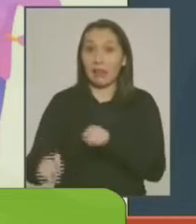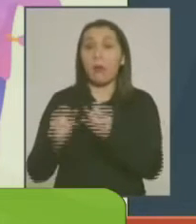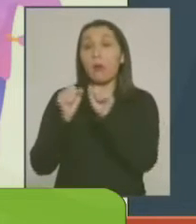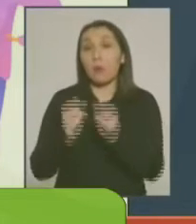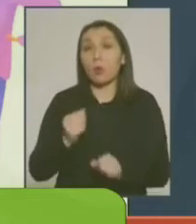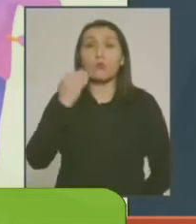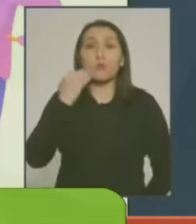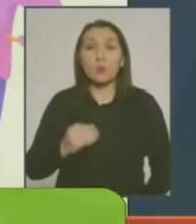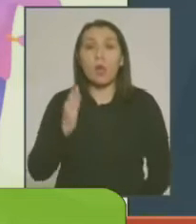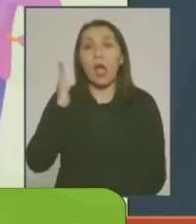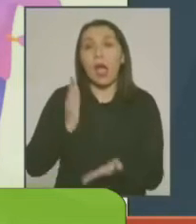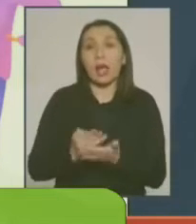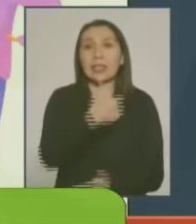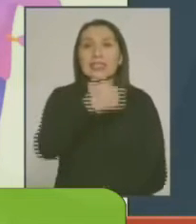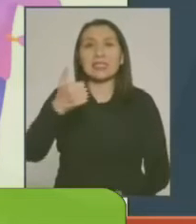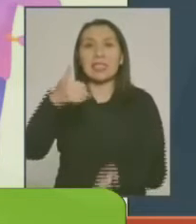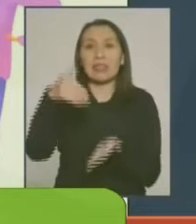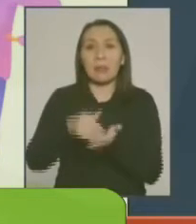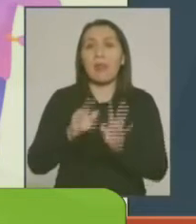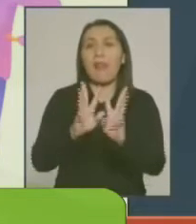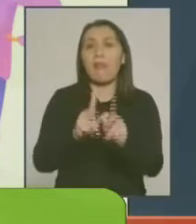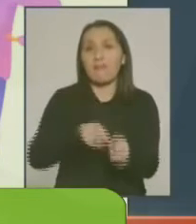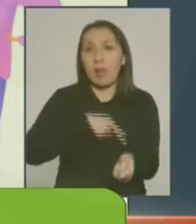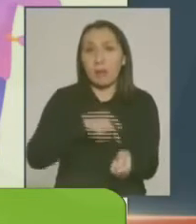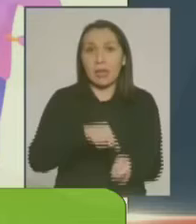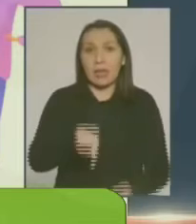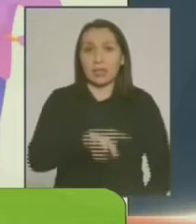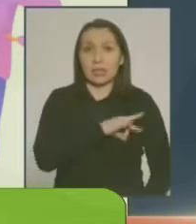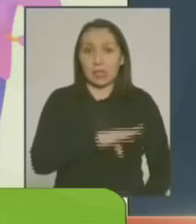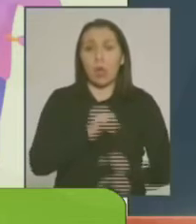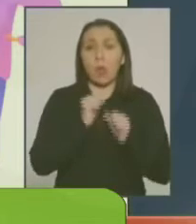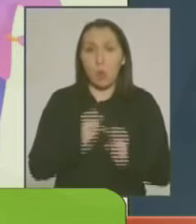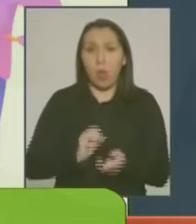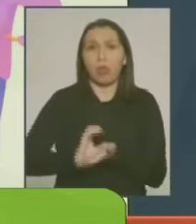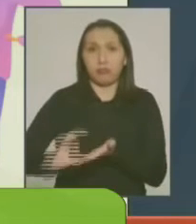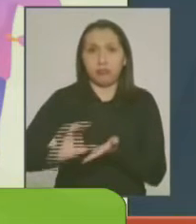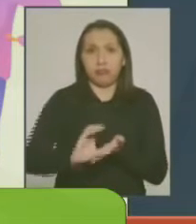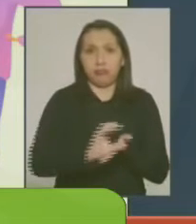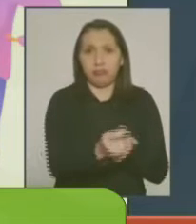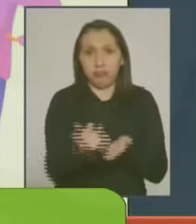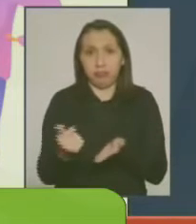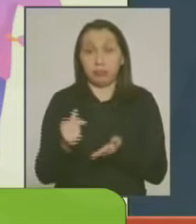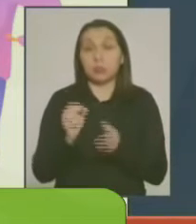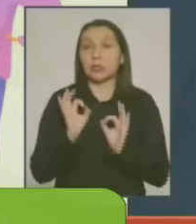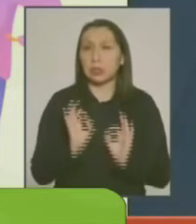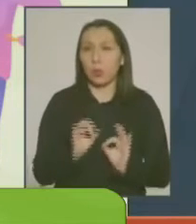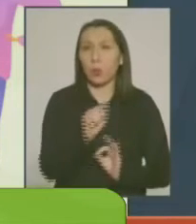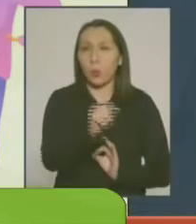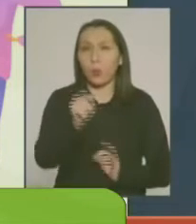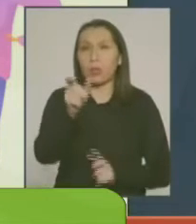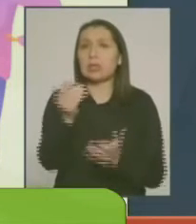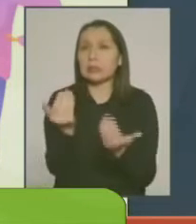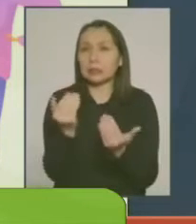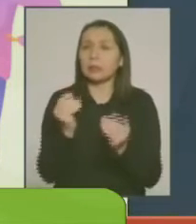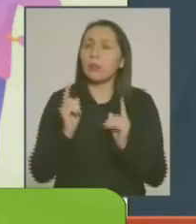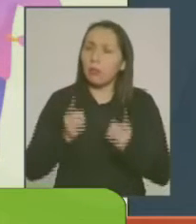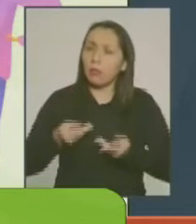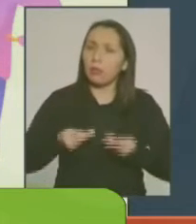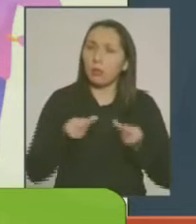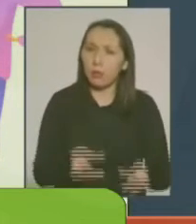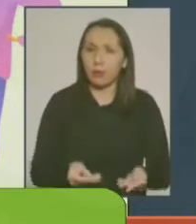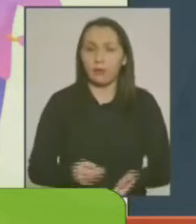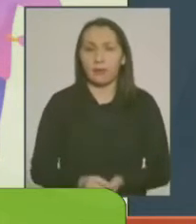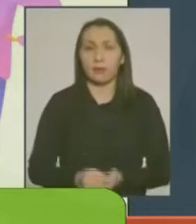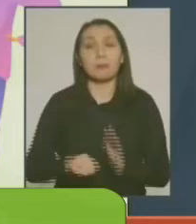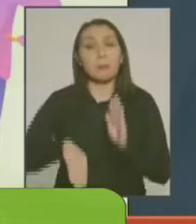Y esto no es proyecto de ley, sino que esto es más administrativo, por tanto, el MINBU va a hacer la implementación pronta de este beneficio para